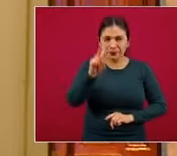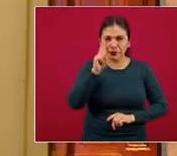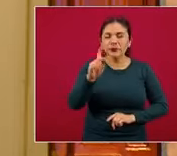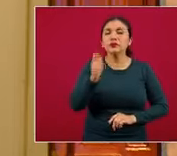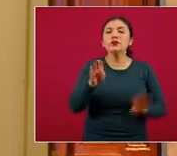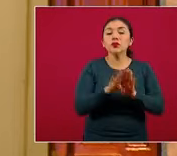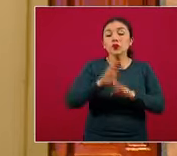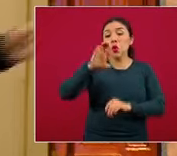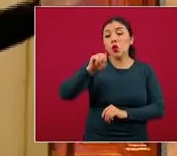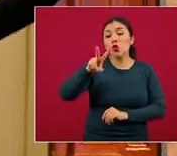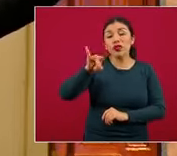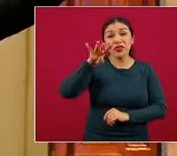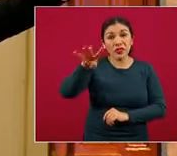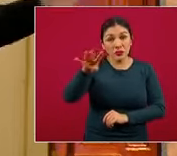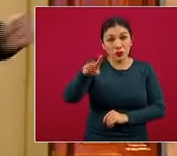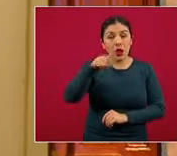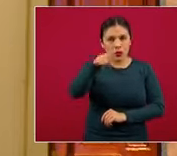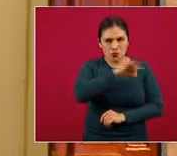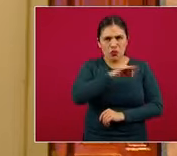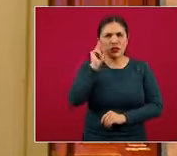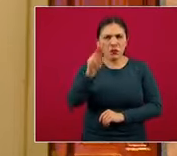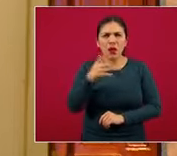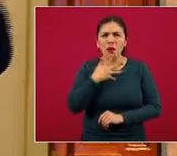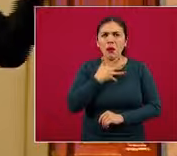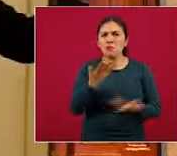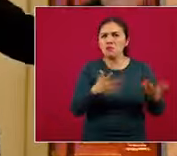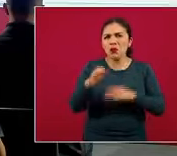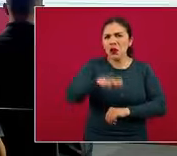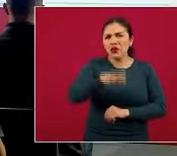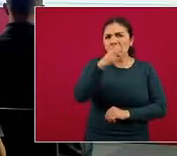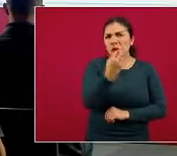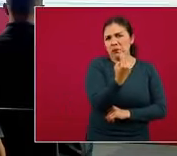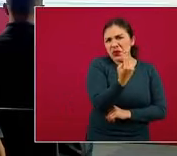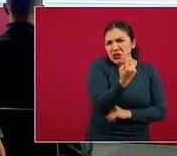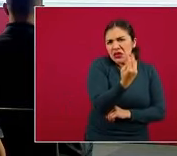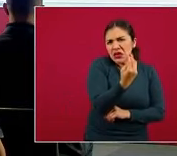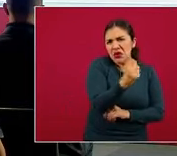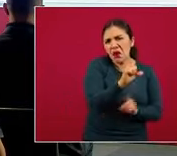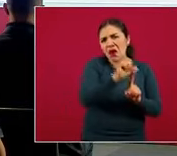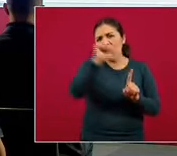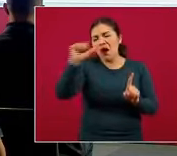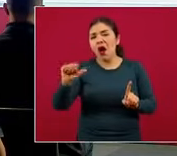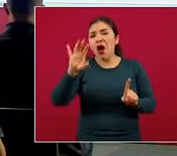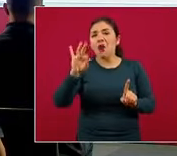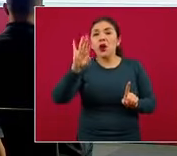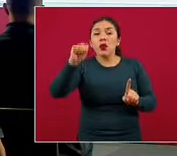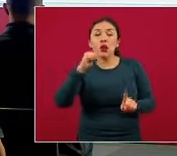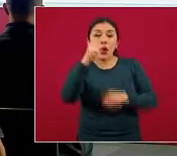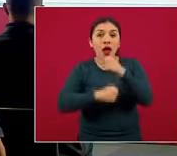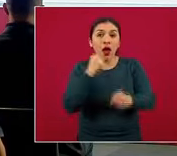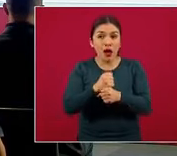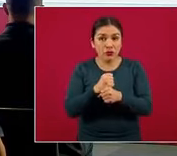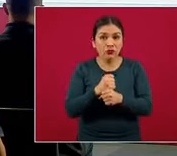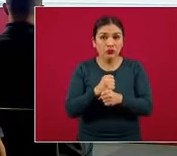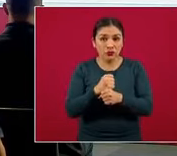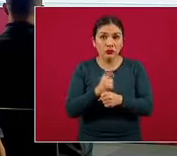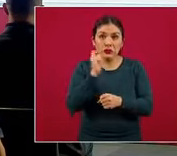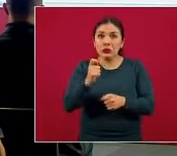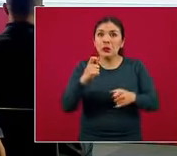de COVID-19 podemos ver que entre los 25 y los 49 años, es